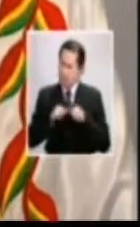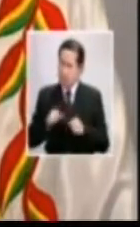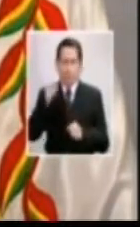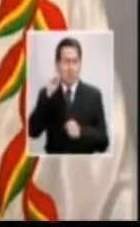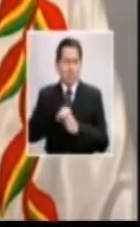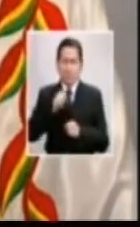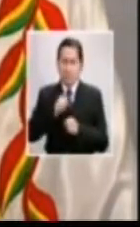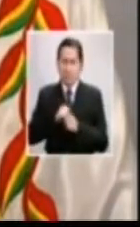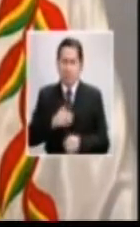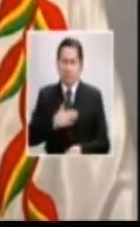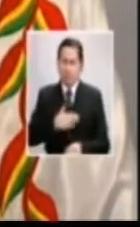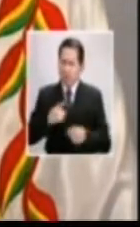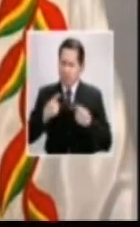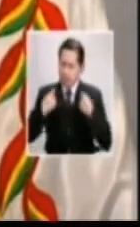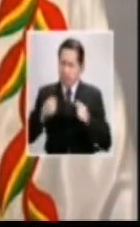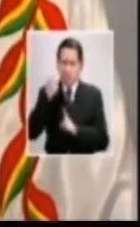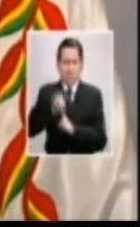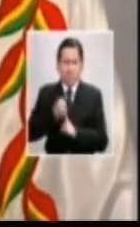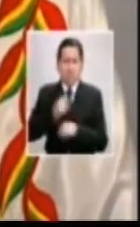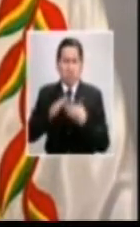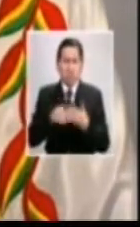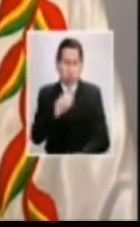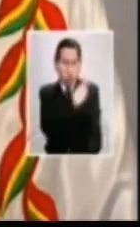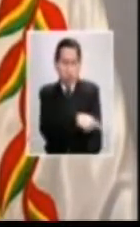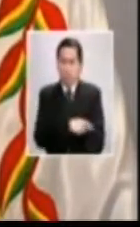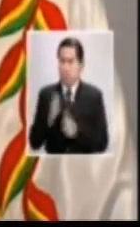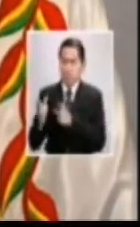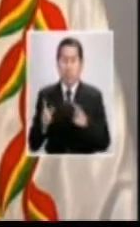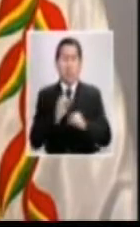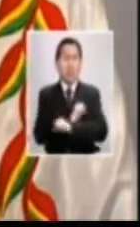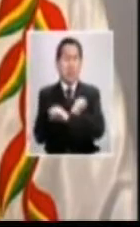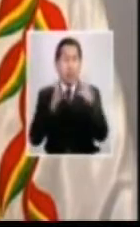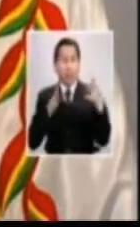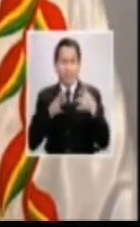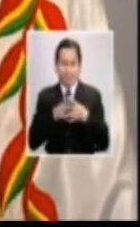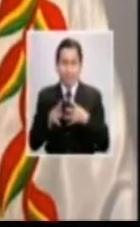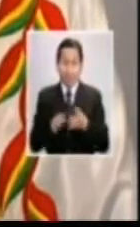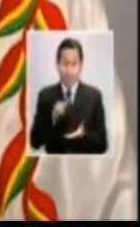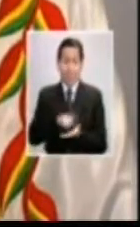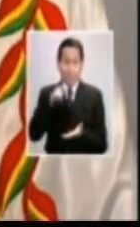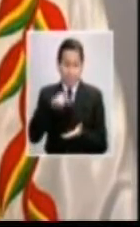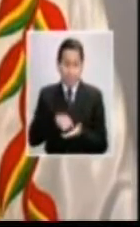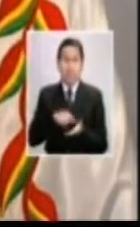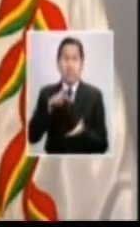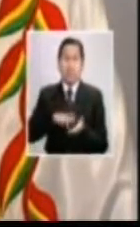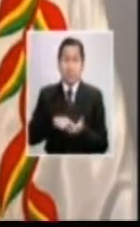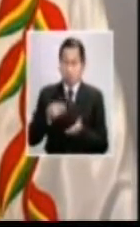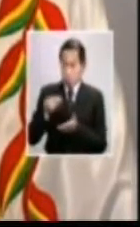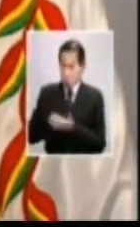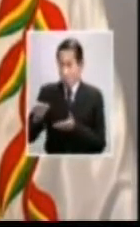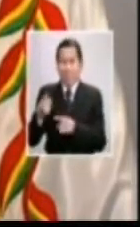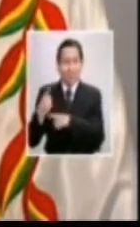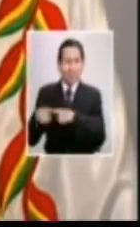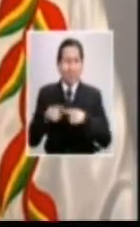con relación a este coronavirus que estamos viviendo los bolivianos y que se nos haga conocer en función de aquello, simplemente